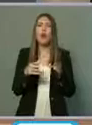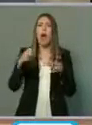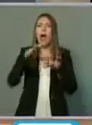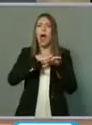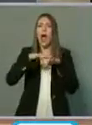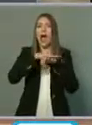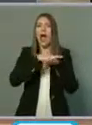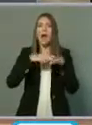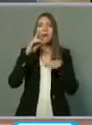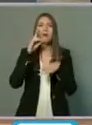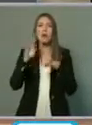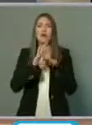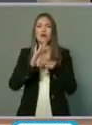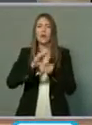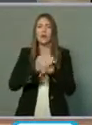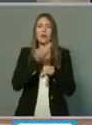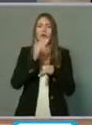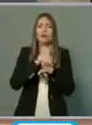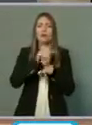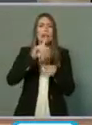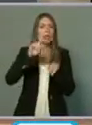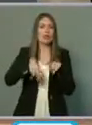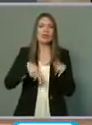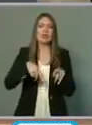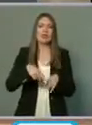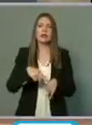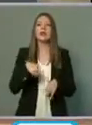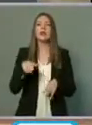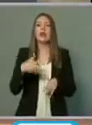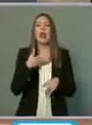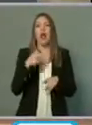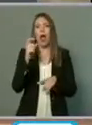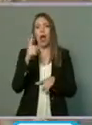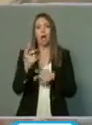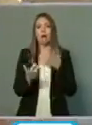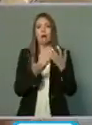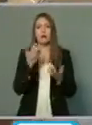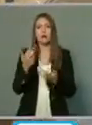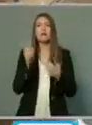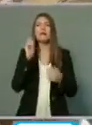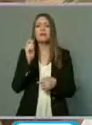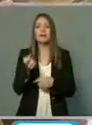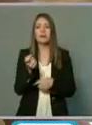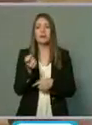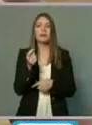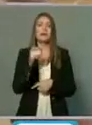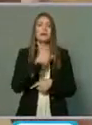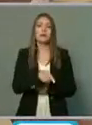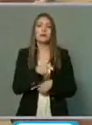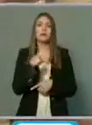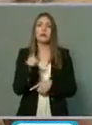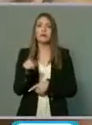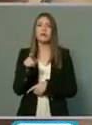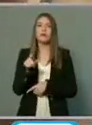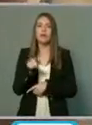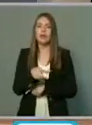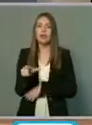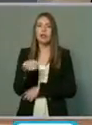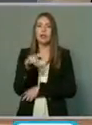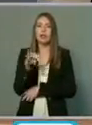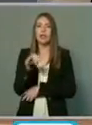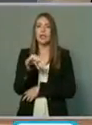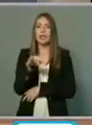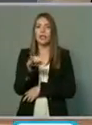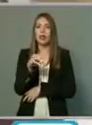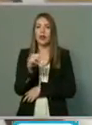eso es lo que le vamos a quitar, ¿ok? Bueno, de este lado yo ya tengo agua hirviendo. ¿Qué es lo que voy a hacer? Voy a tomar mi medida de quinoa. Por lo